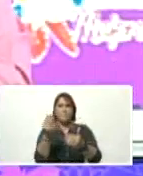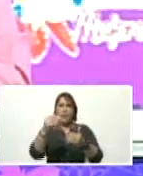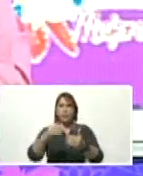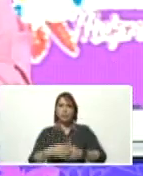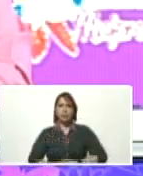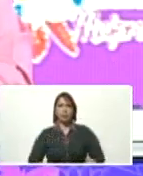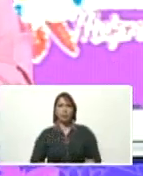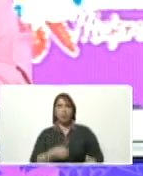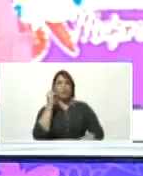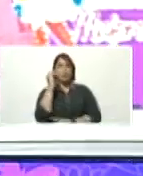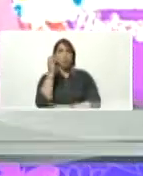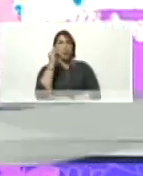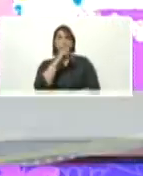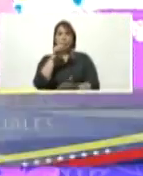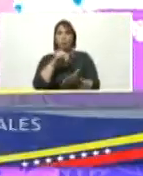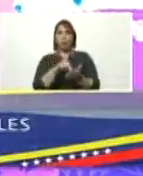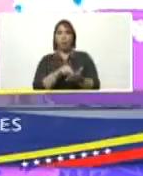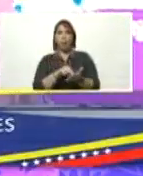La Asamblea Nacional,